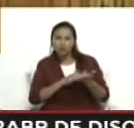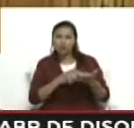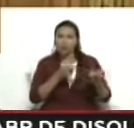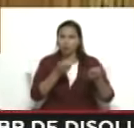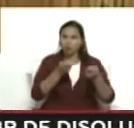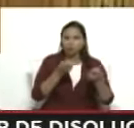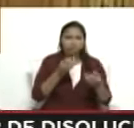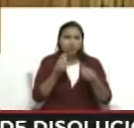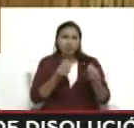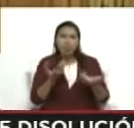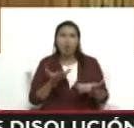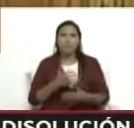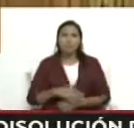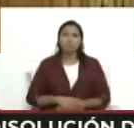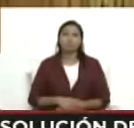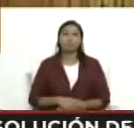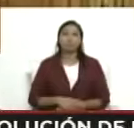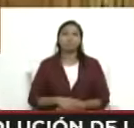Yo comencé